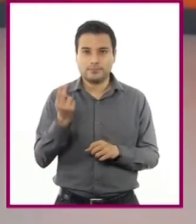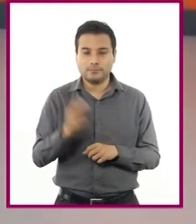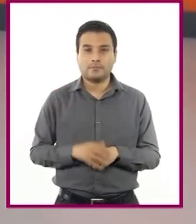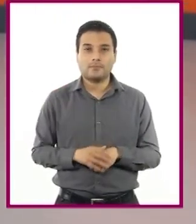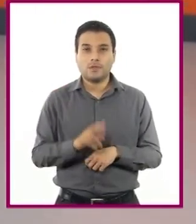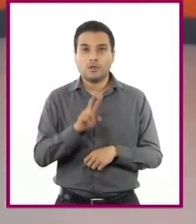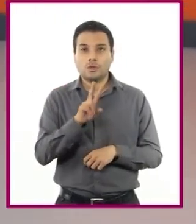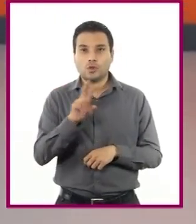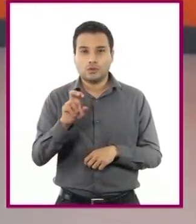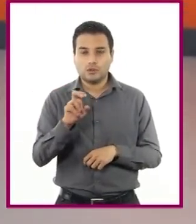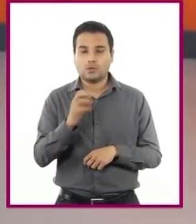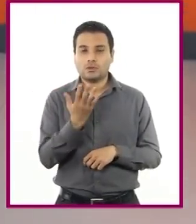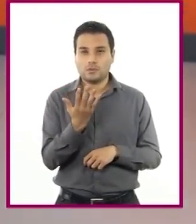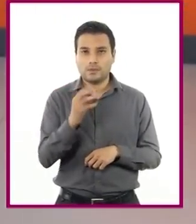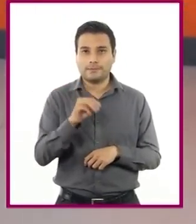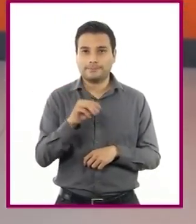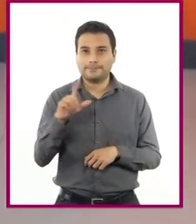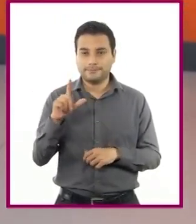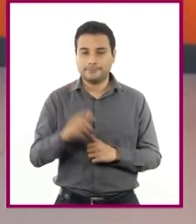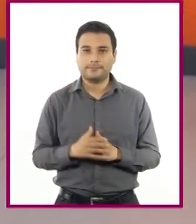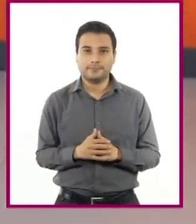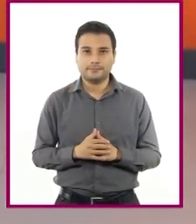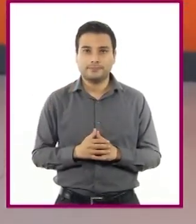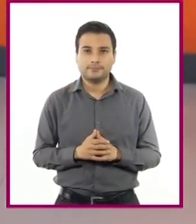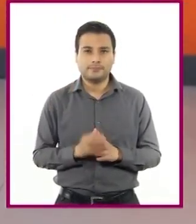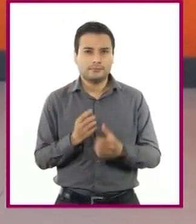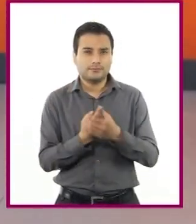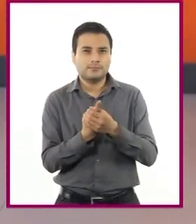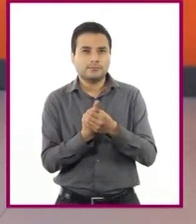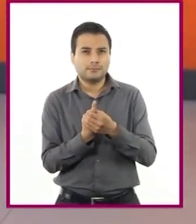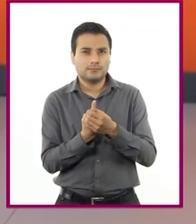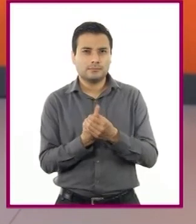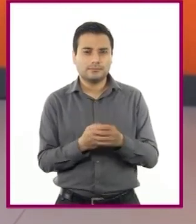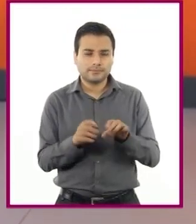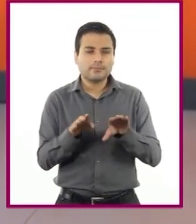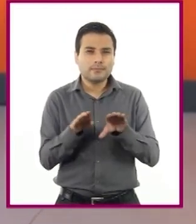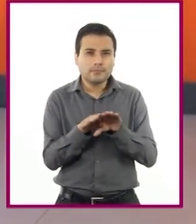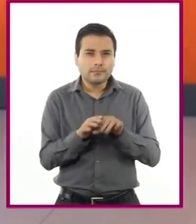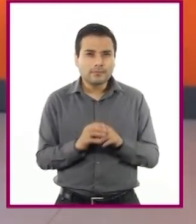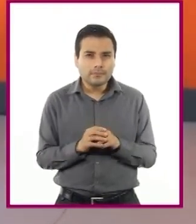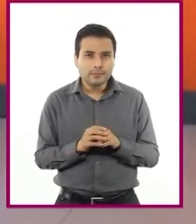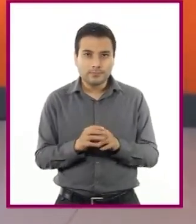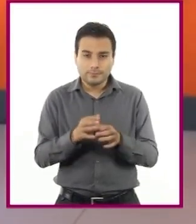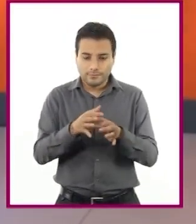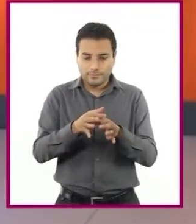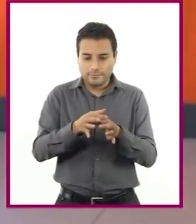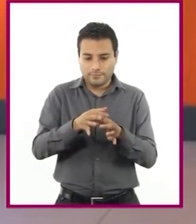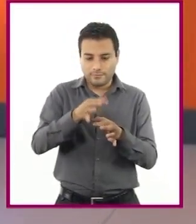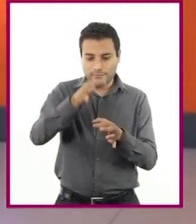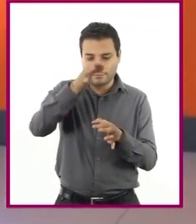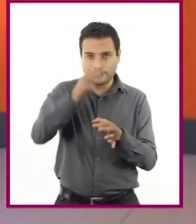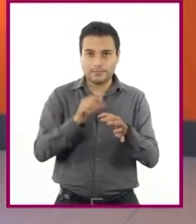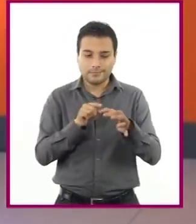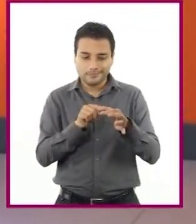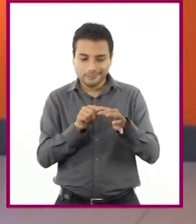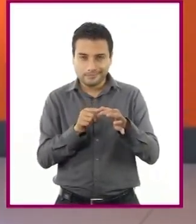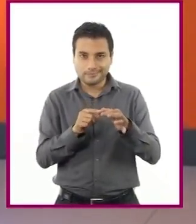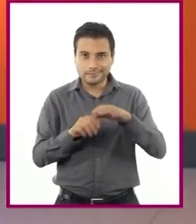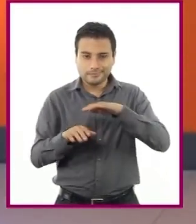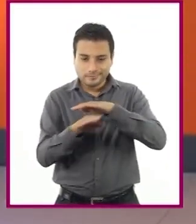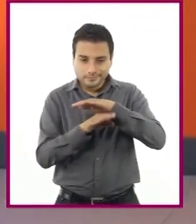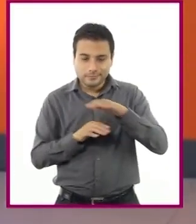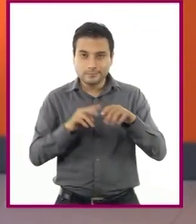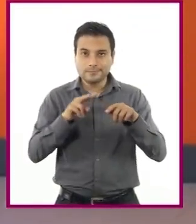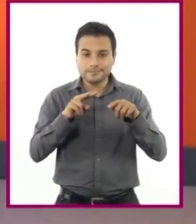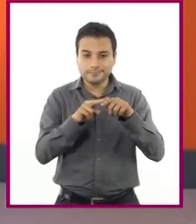mililitros de capacidad. La forma de la vela es de un prisma triangular, cuya base es un triángulo equilátero